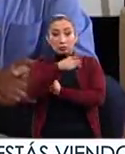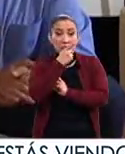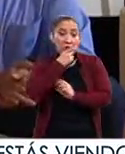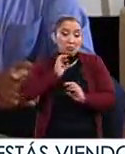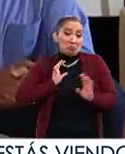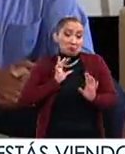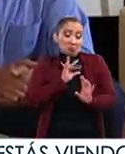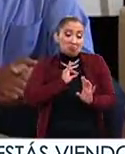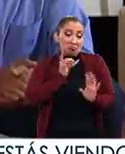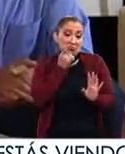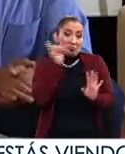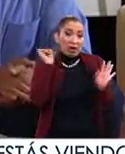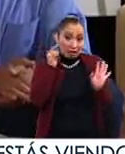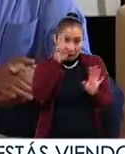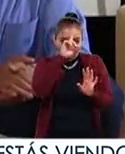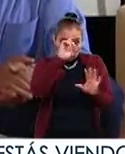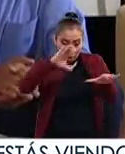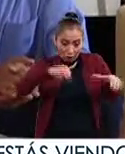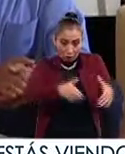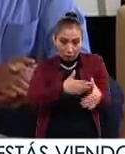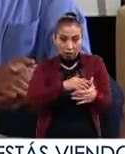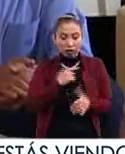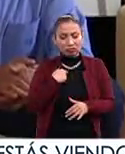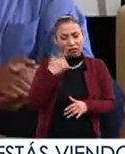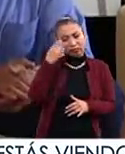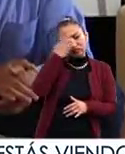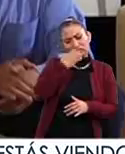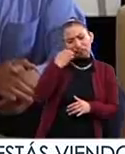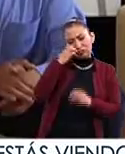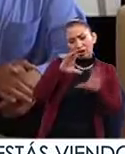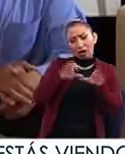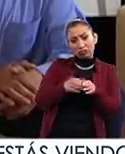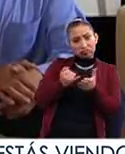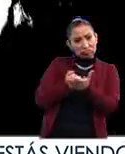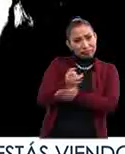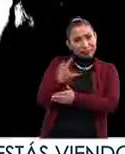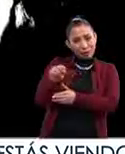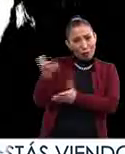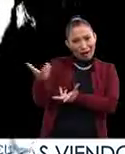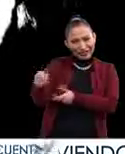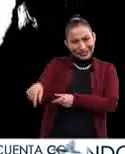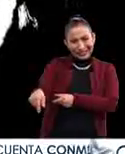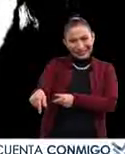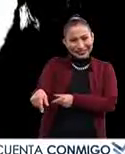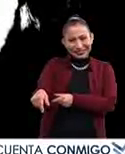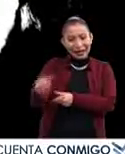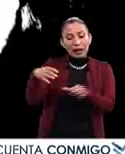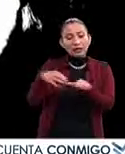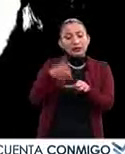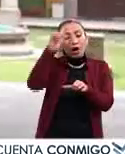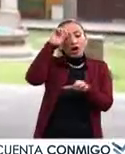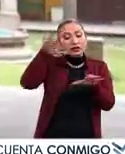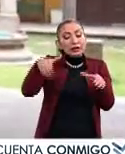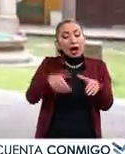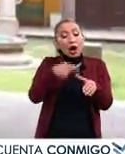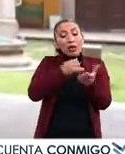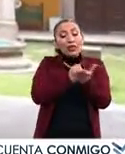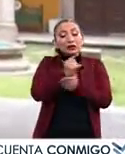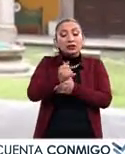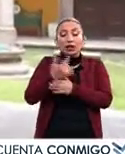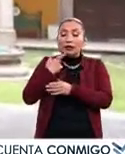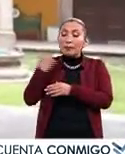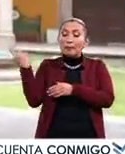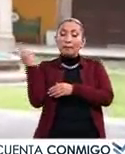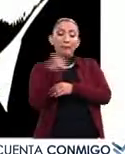dijeron. ¿Habrá un consejo? Yo tengo la impresión de que ese consejo no decidía. Es un consejo que decide la